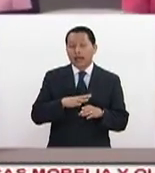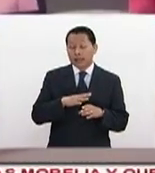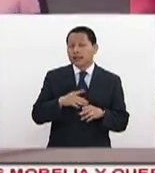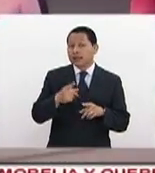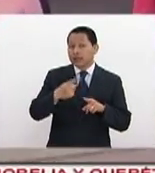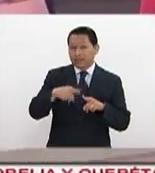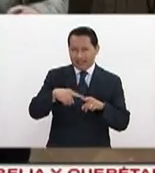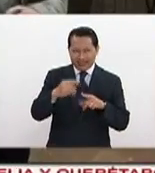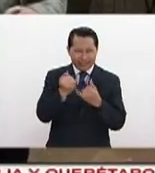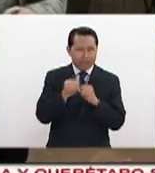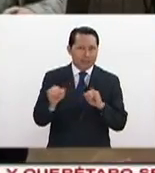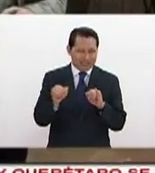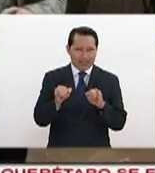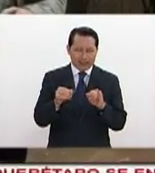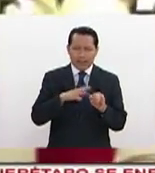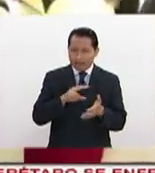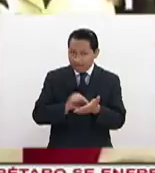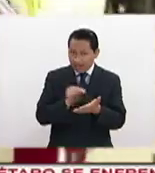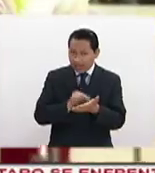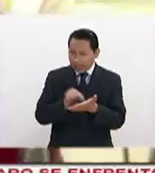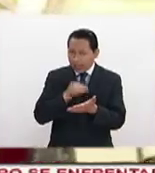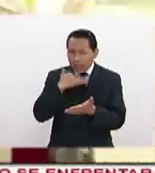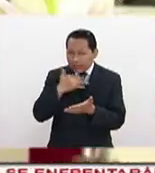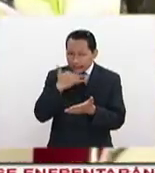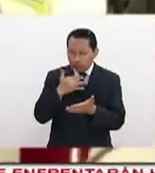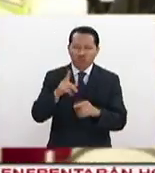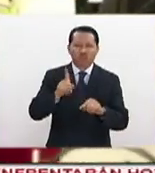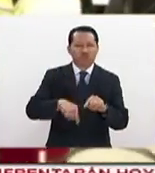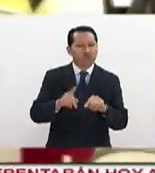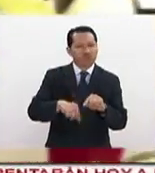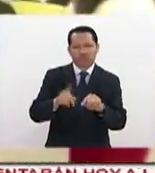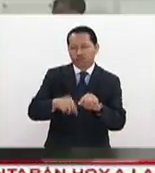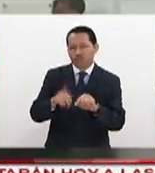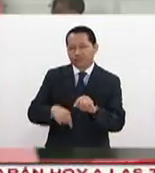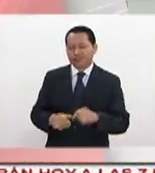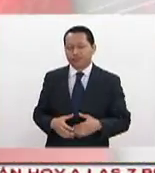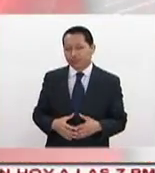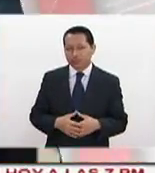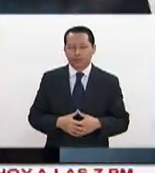aspirantes a candidatos independientes las firmas irregulares que hayan recabado.